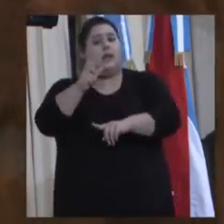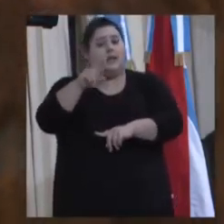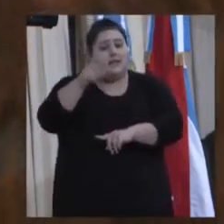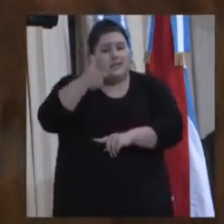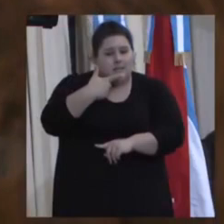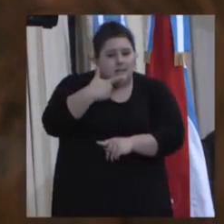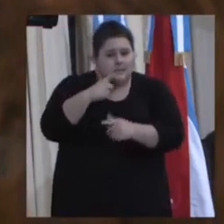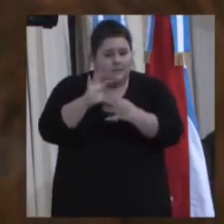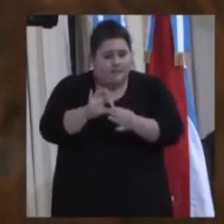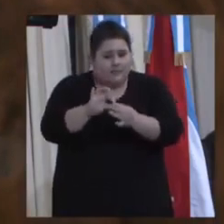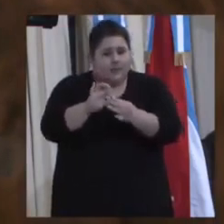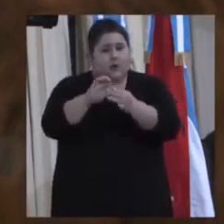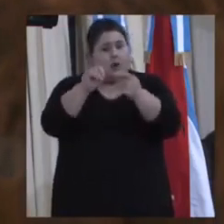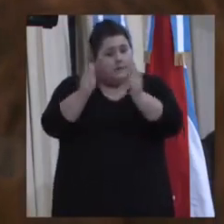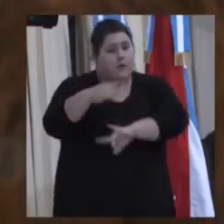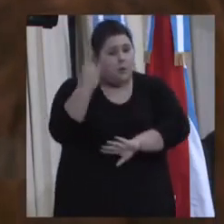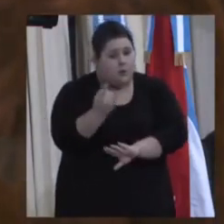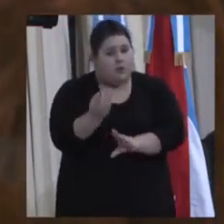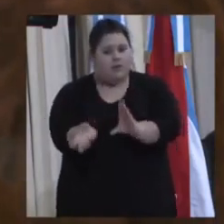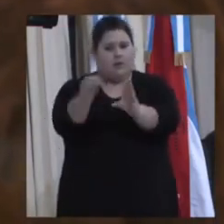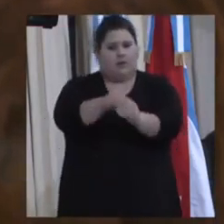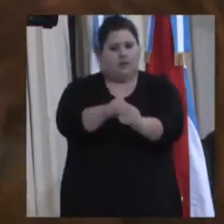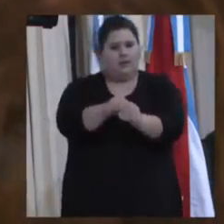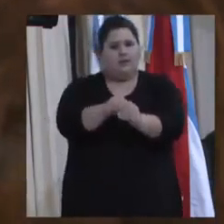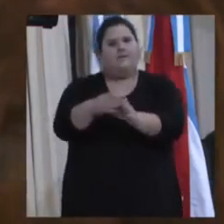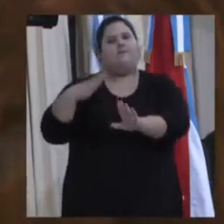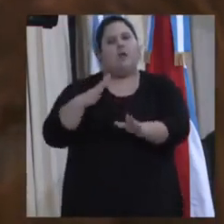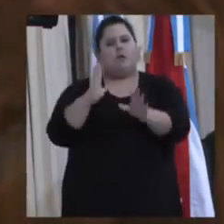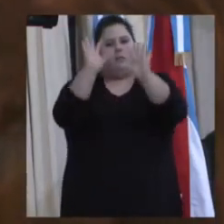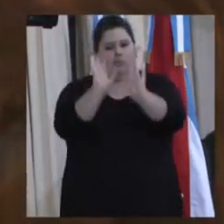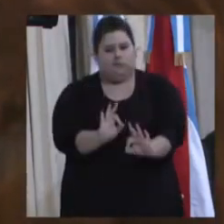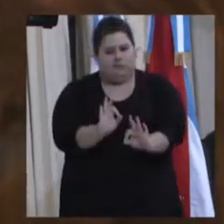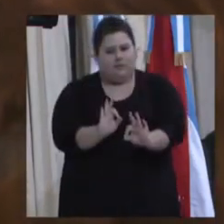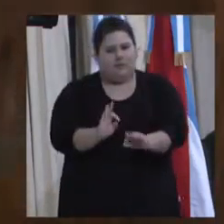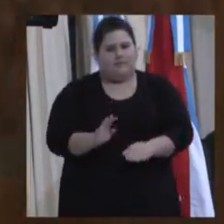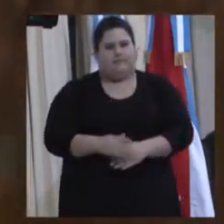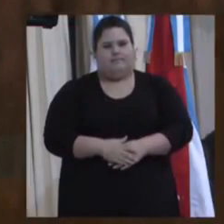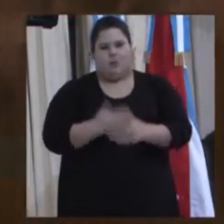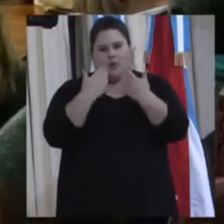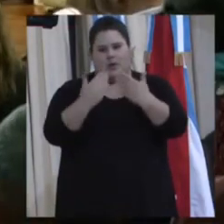también la reforma universitaria está inconclusa. Bueno, gracias.